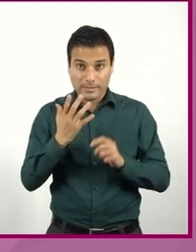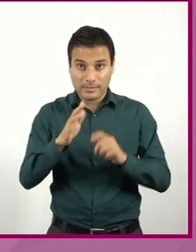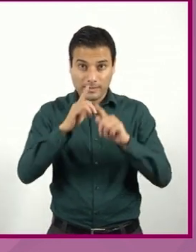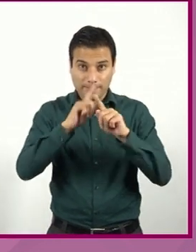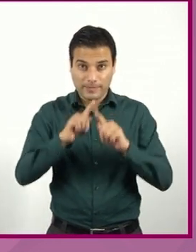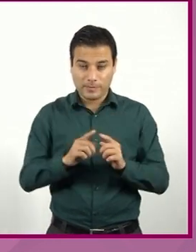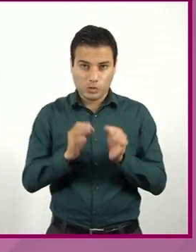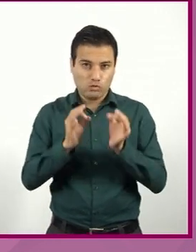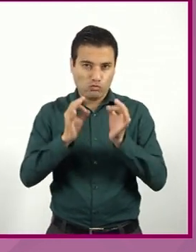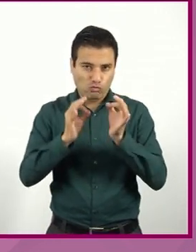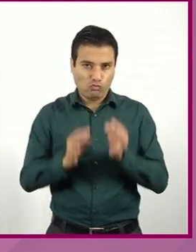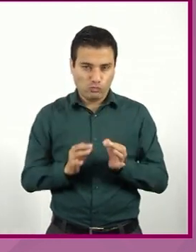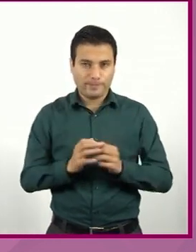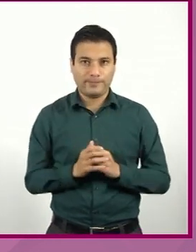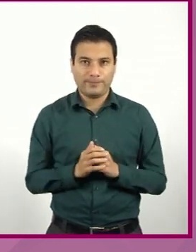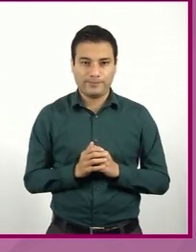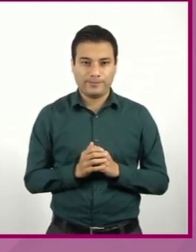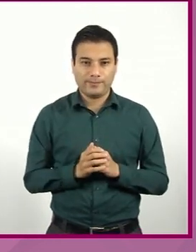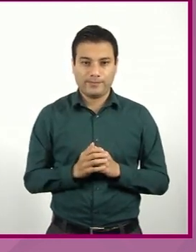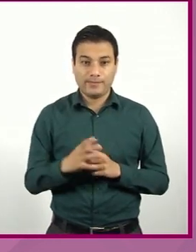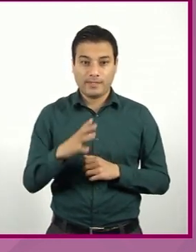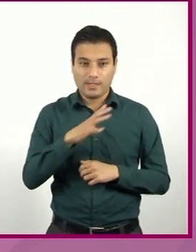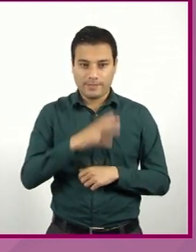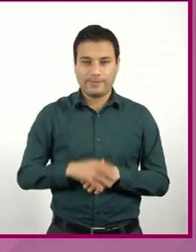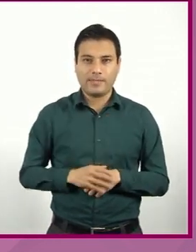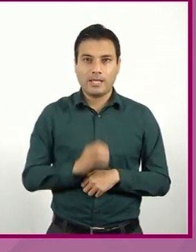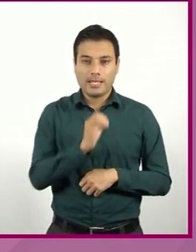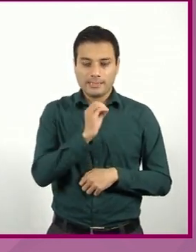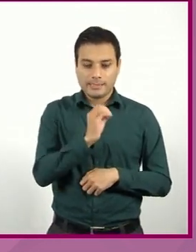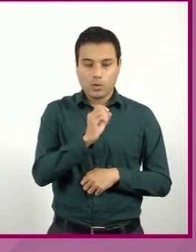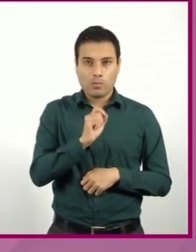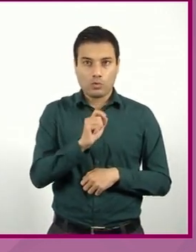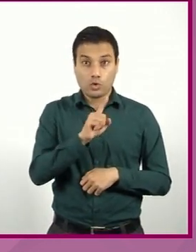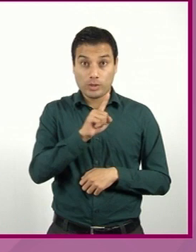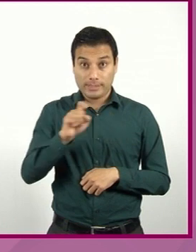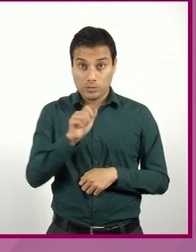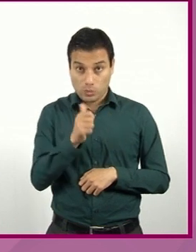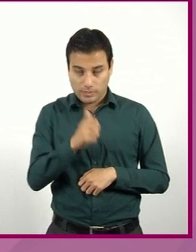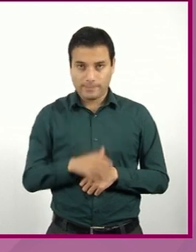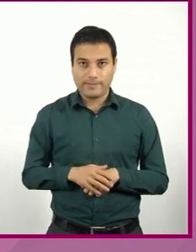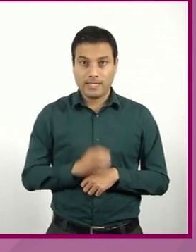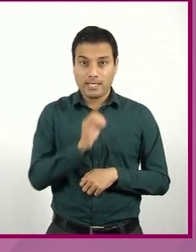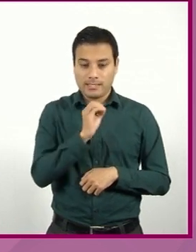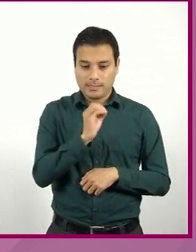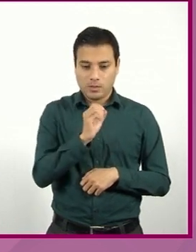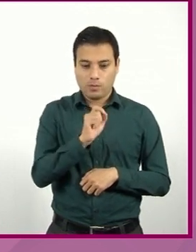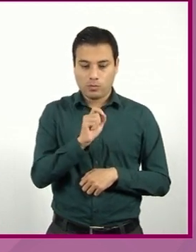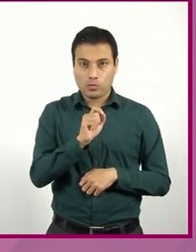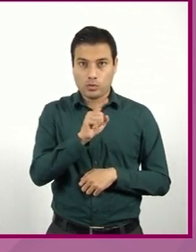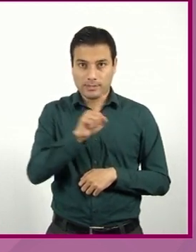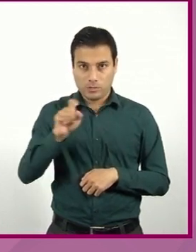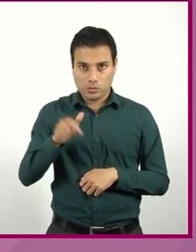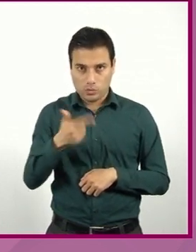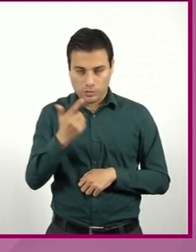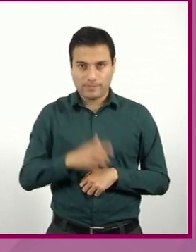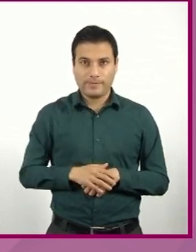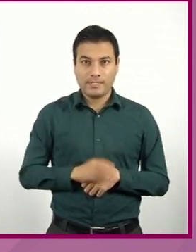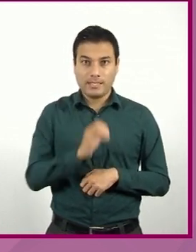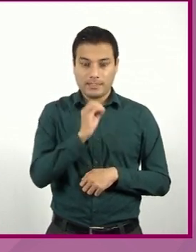obtenemos 111 milésimos, 112 milésimos, 113